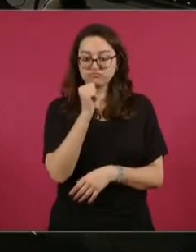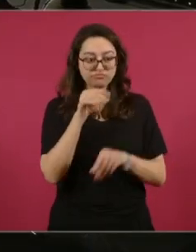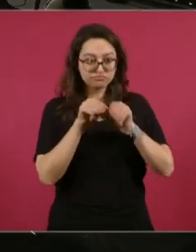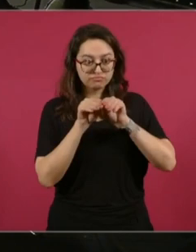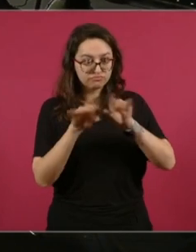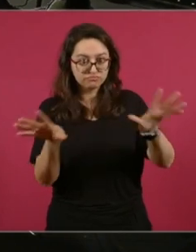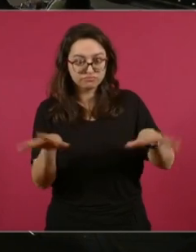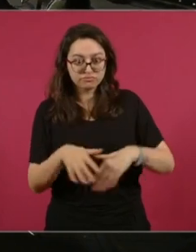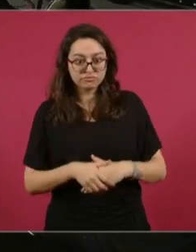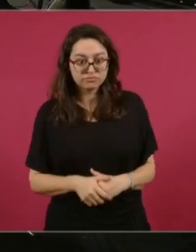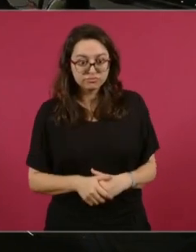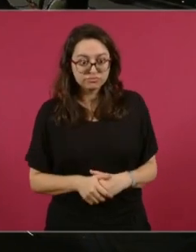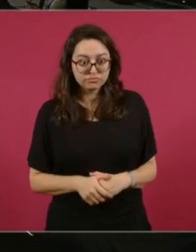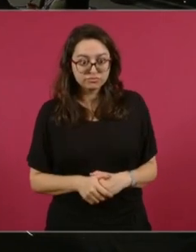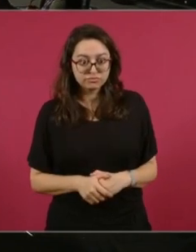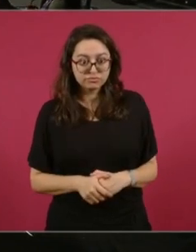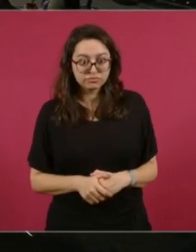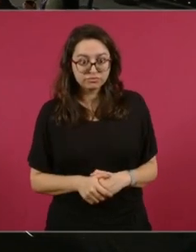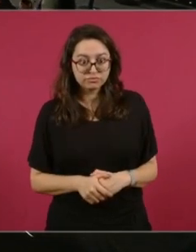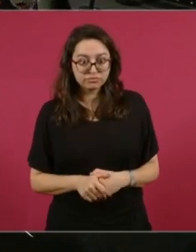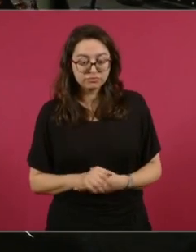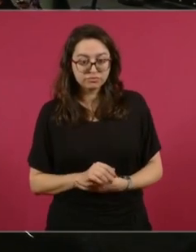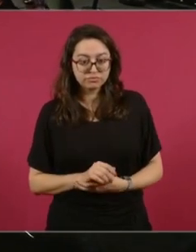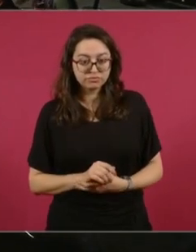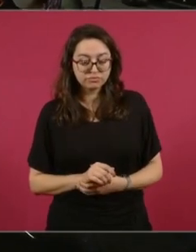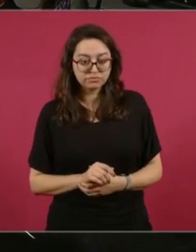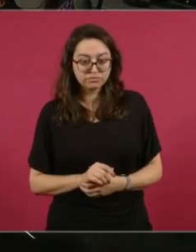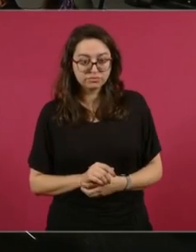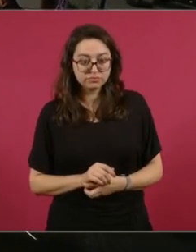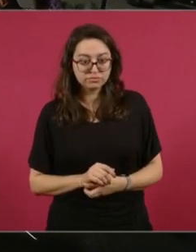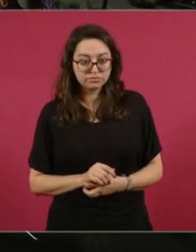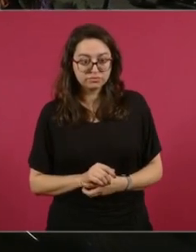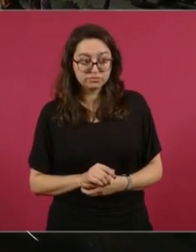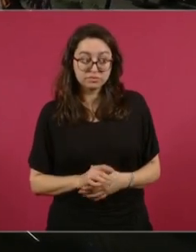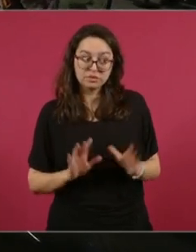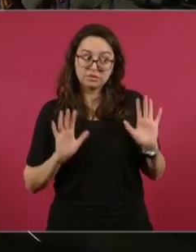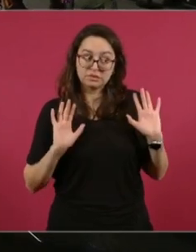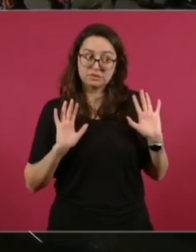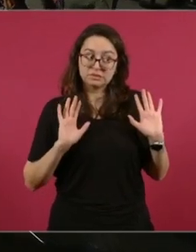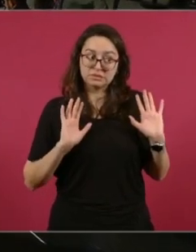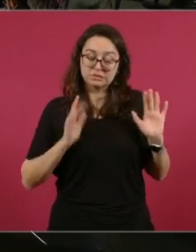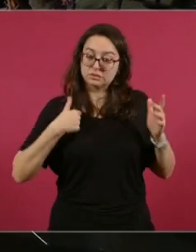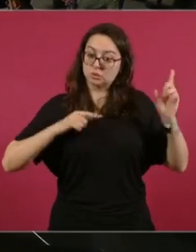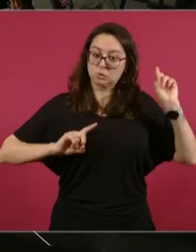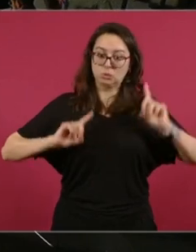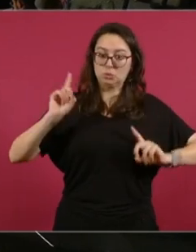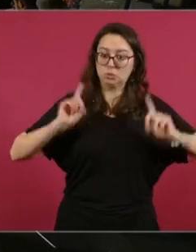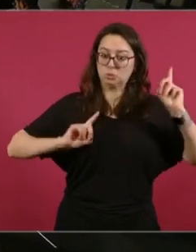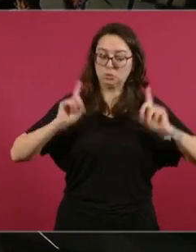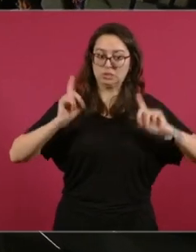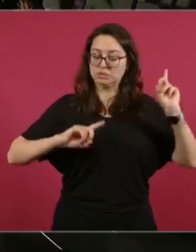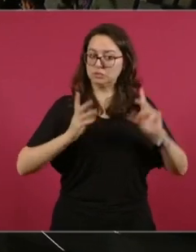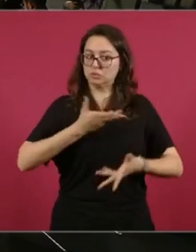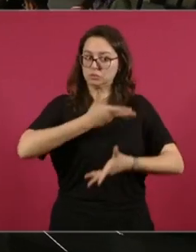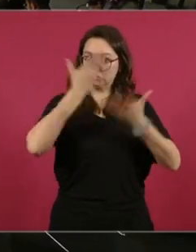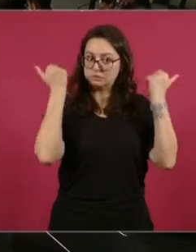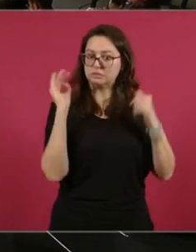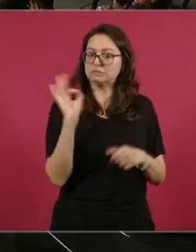No, es información, no es. No, pero no nos vayan a